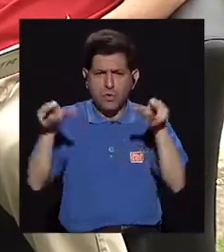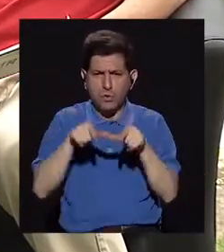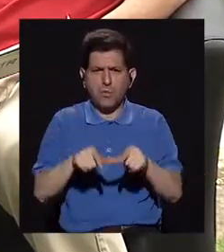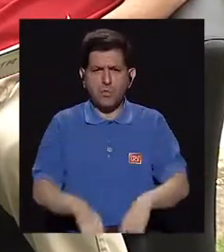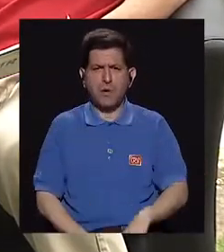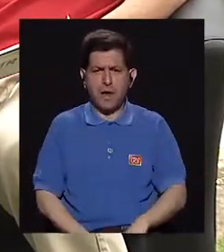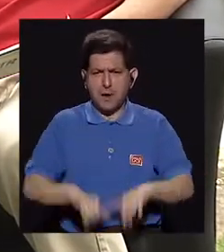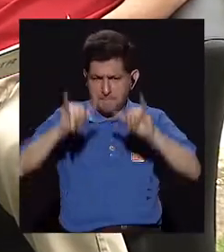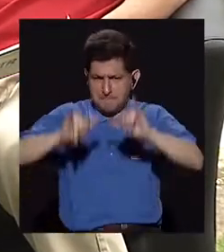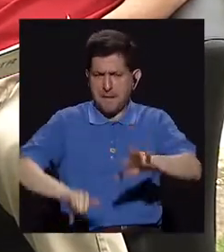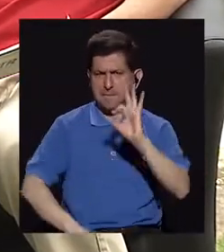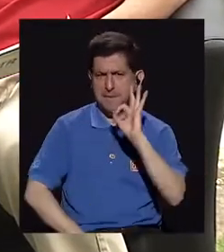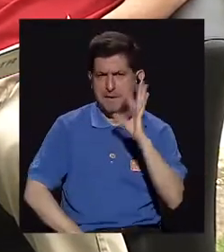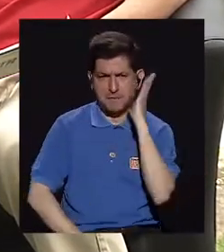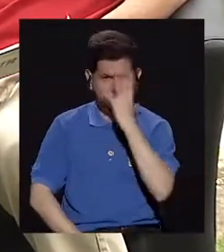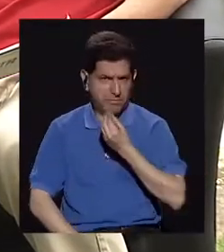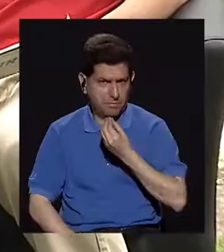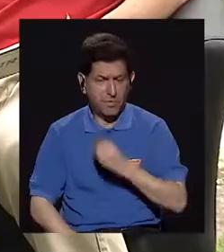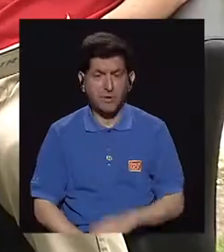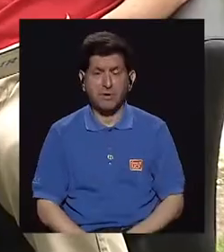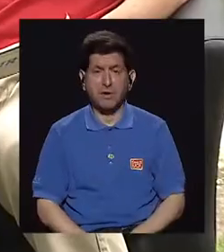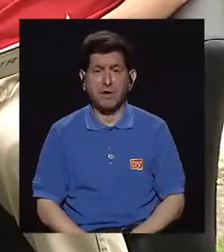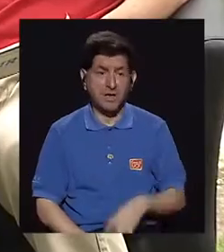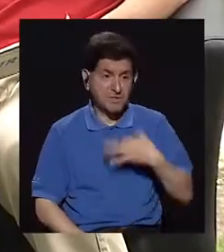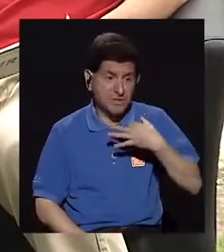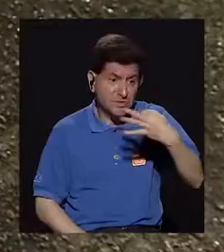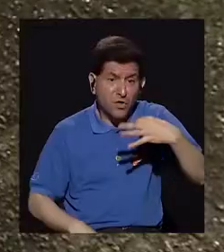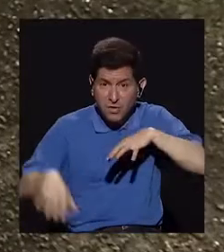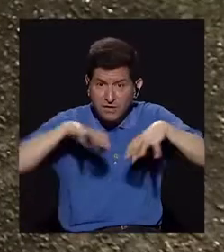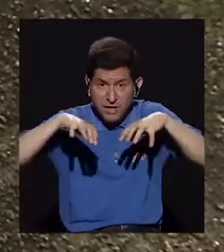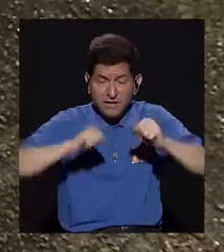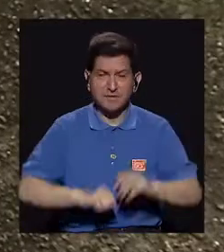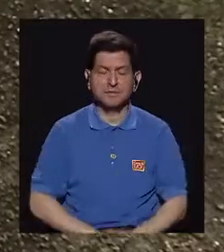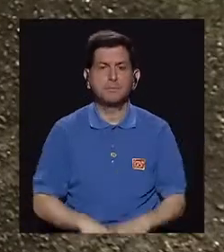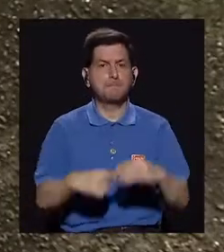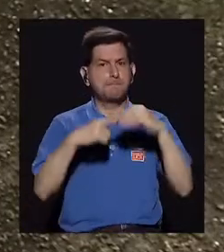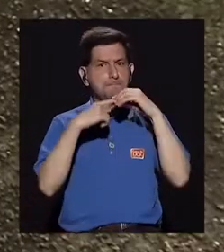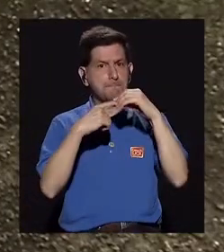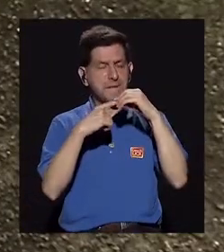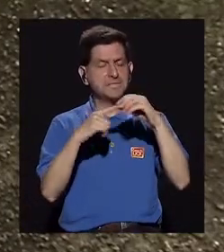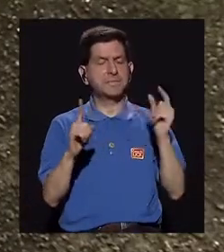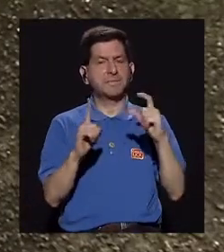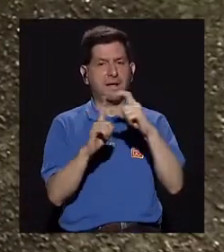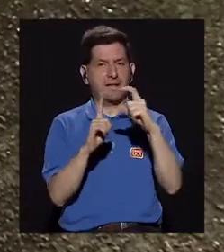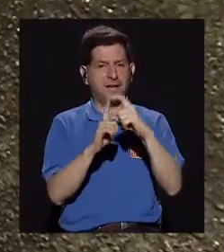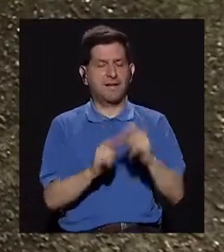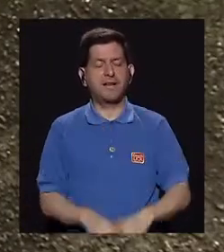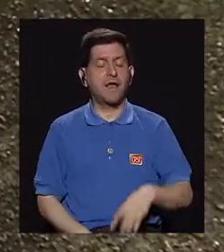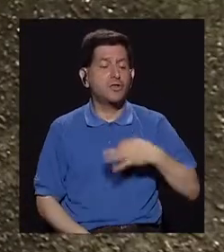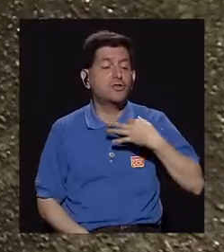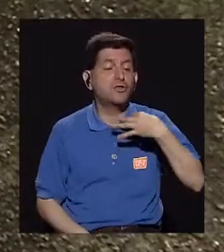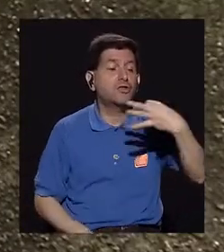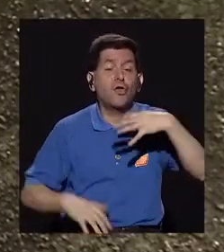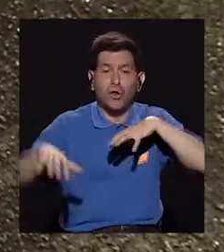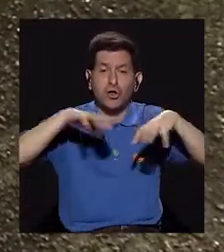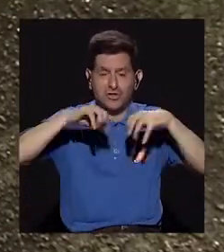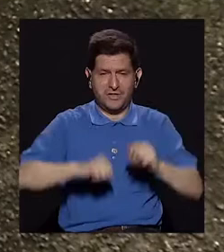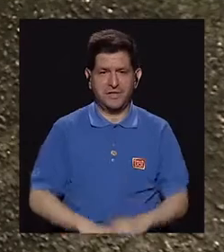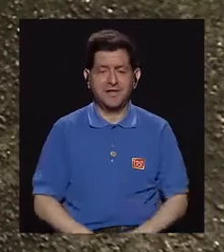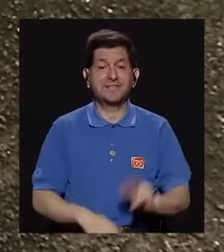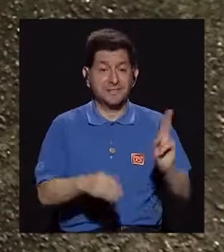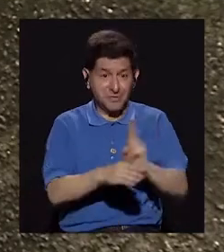sé. Pues yo creo que lo sucede en la cotidianidad, es clave. Claro, lo principal, y esa palabra es clave, la cotidianidad. Yo creo que